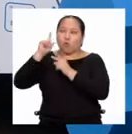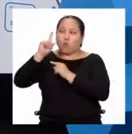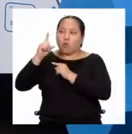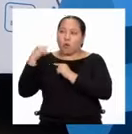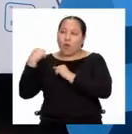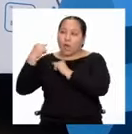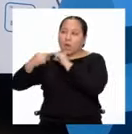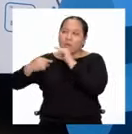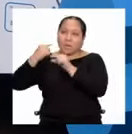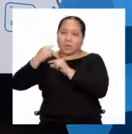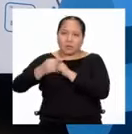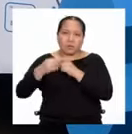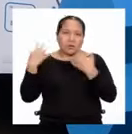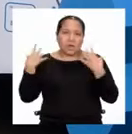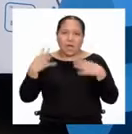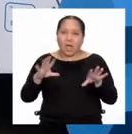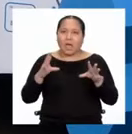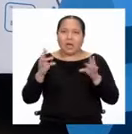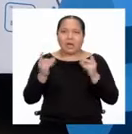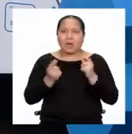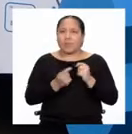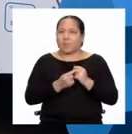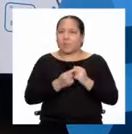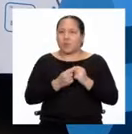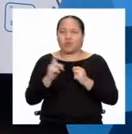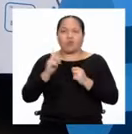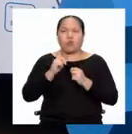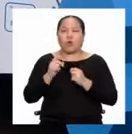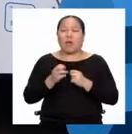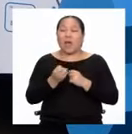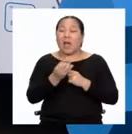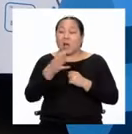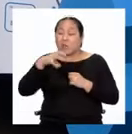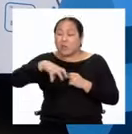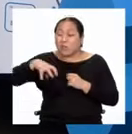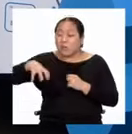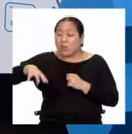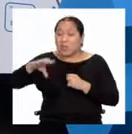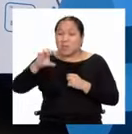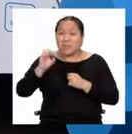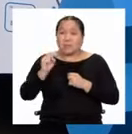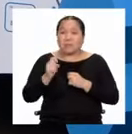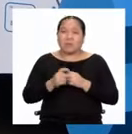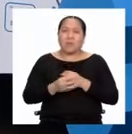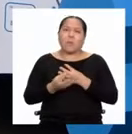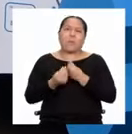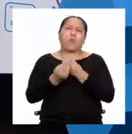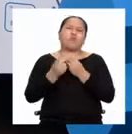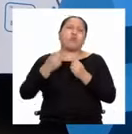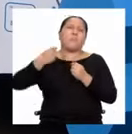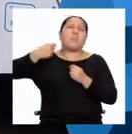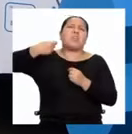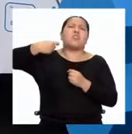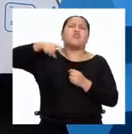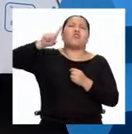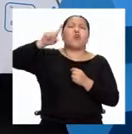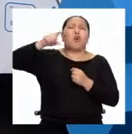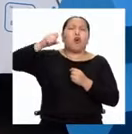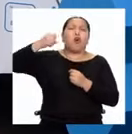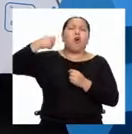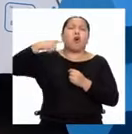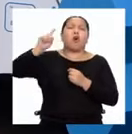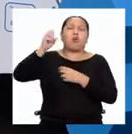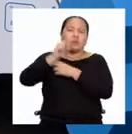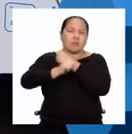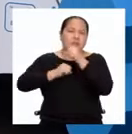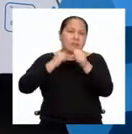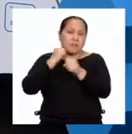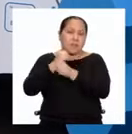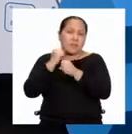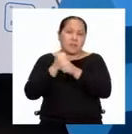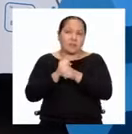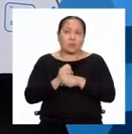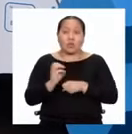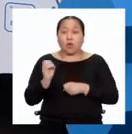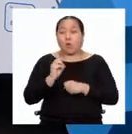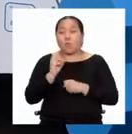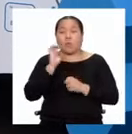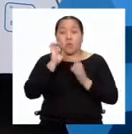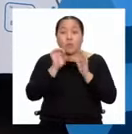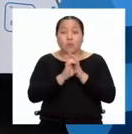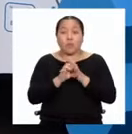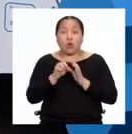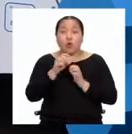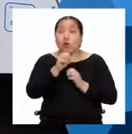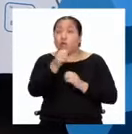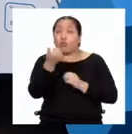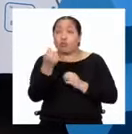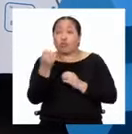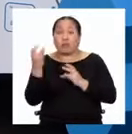hay especies que demoran millones de años en evolucionar. Como así, hay también otros organismos que no demoran tanto como los virus o